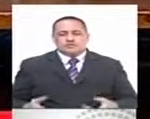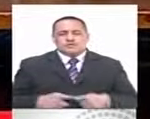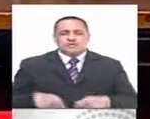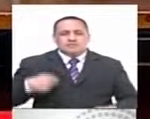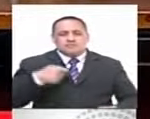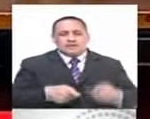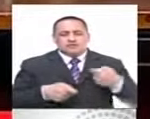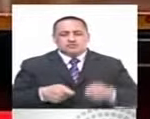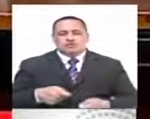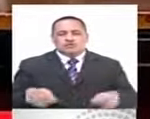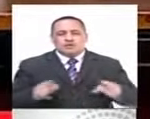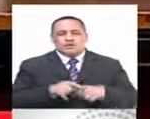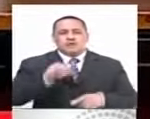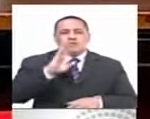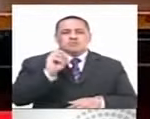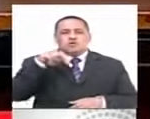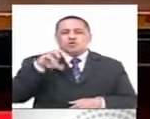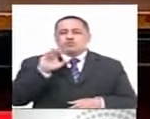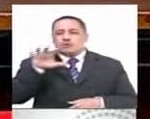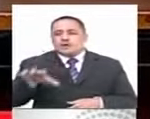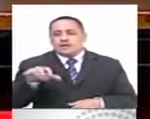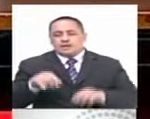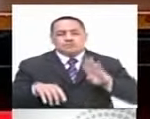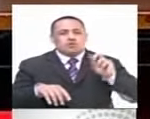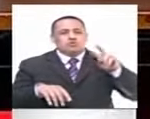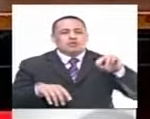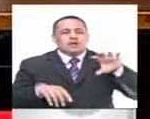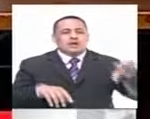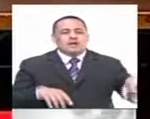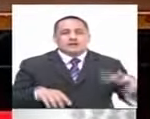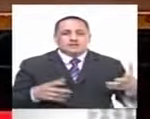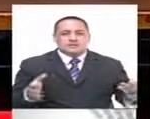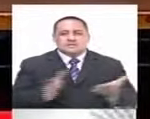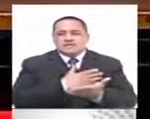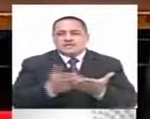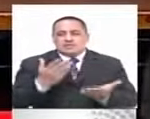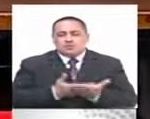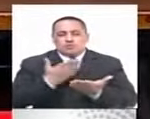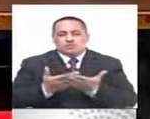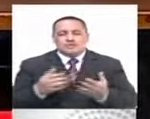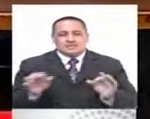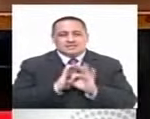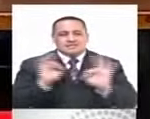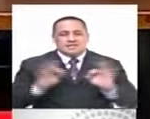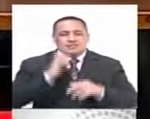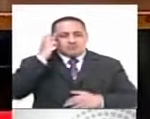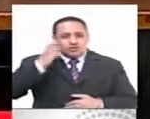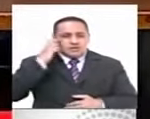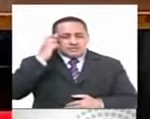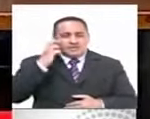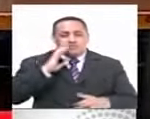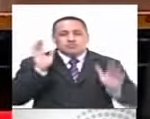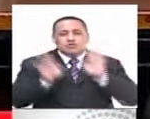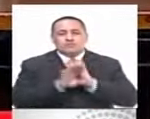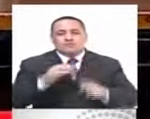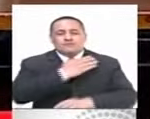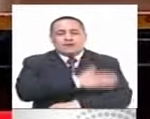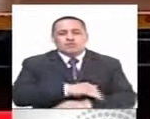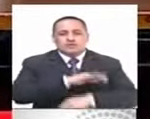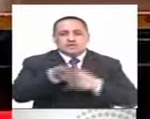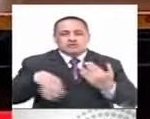inversión, bono aquí, bono allá, sin proponernos políticas en favor